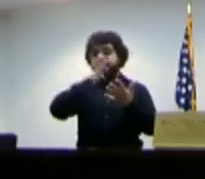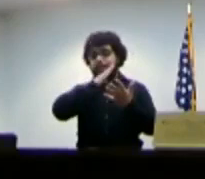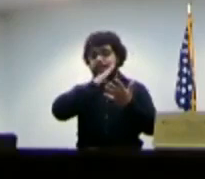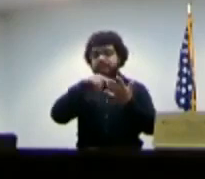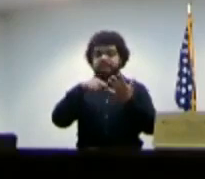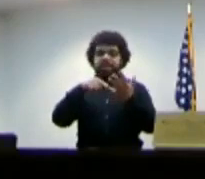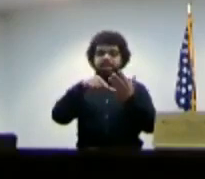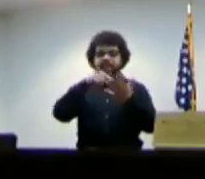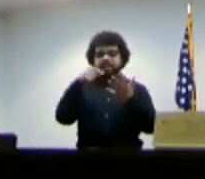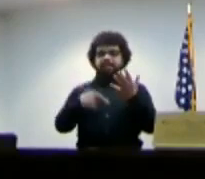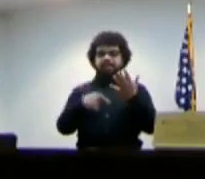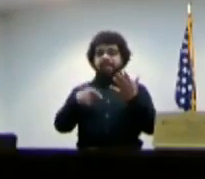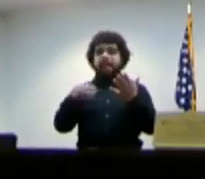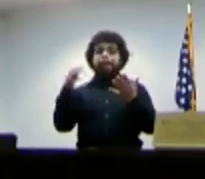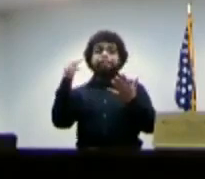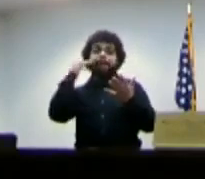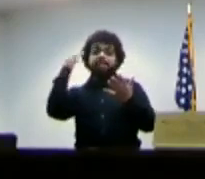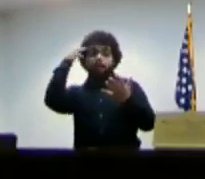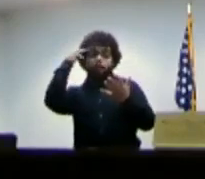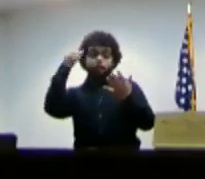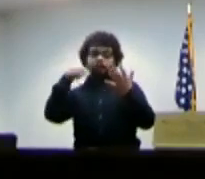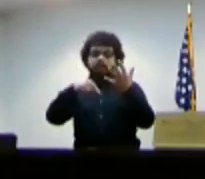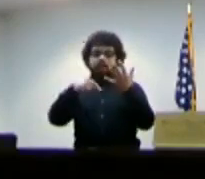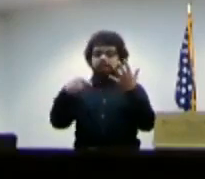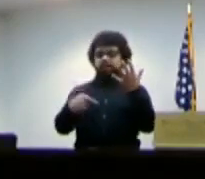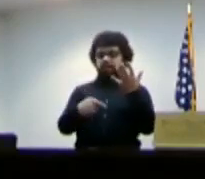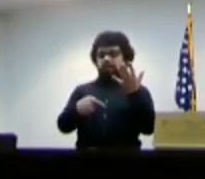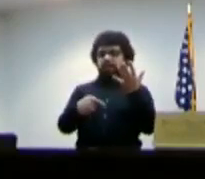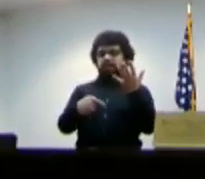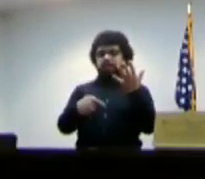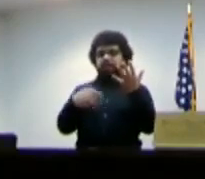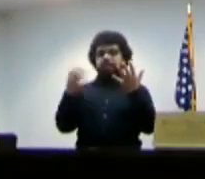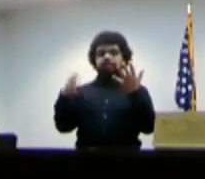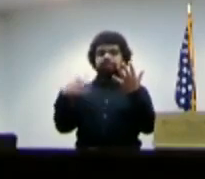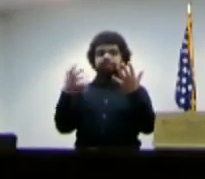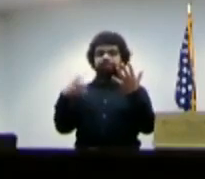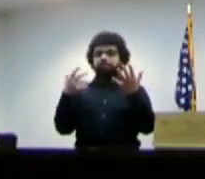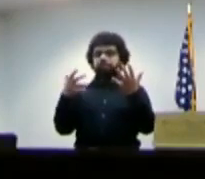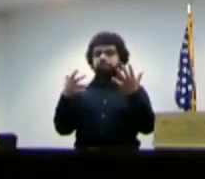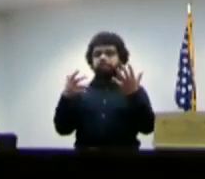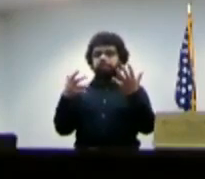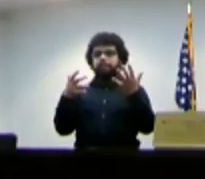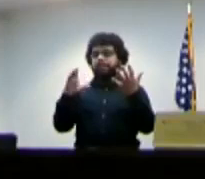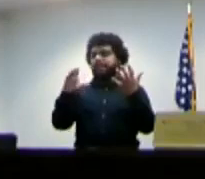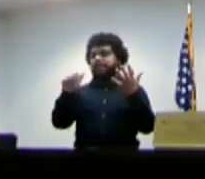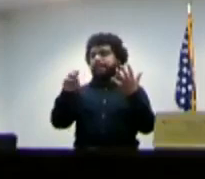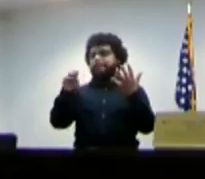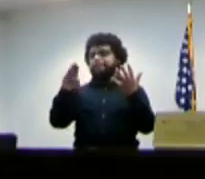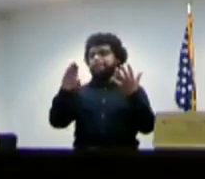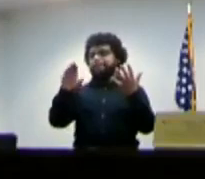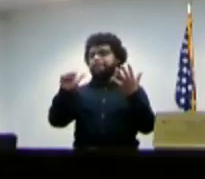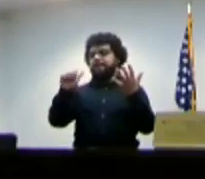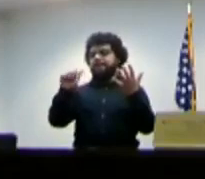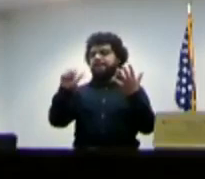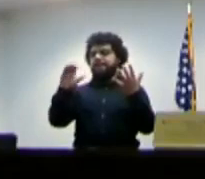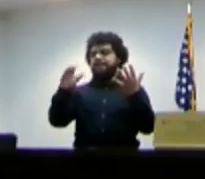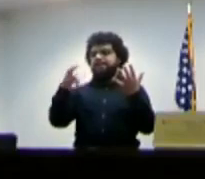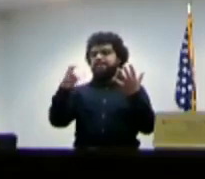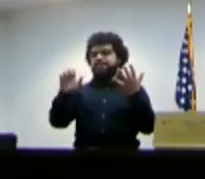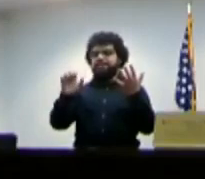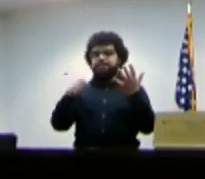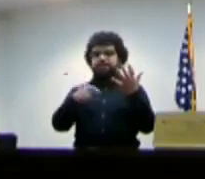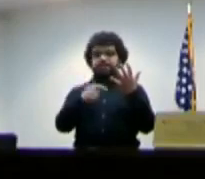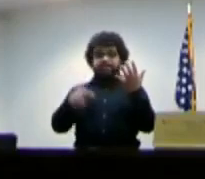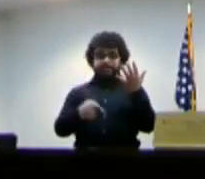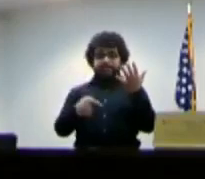turbinas de combustión en Mayagüez, tenemos turbinas de combustión en Cambalache, tenemos turbinas de combustión en